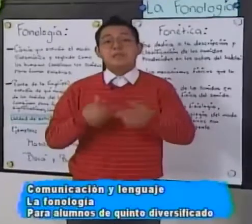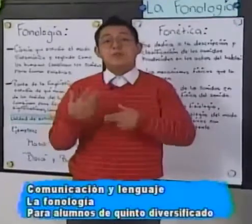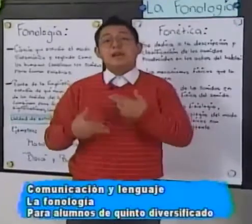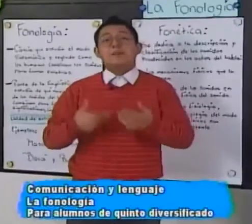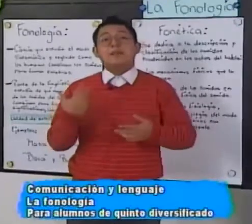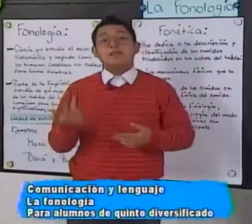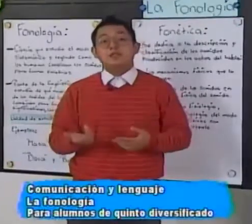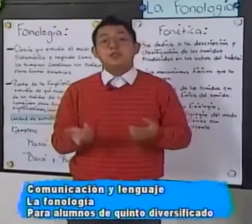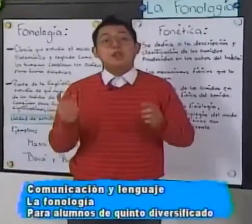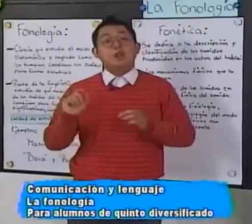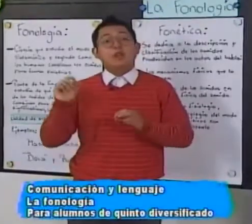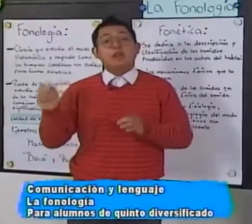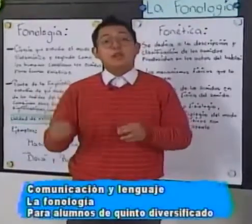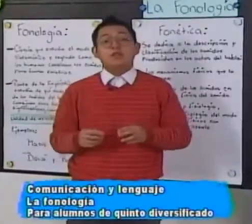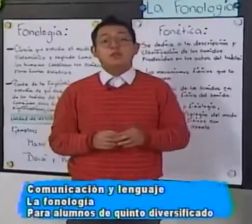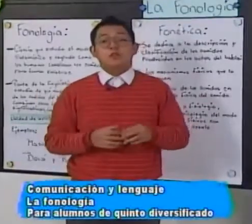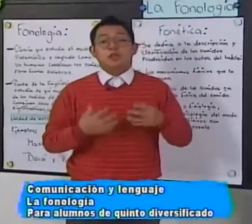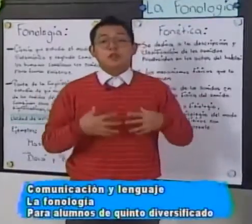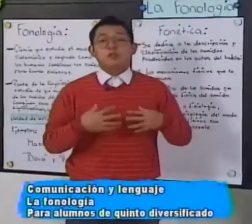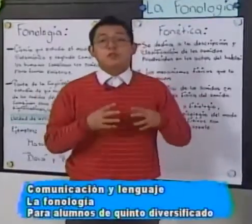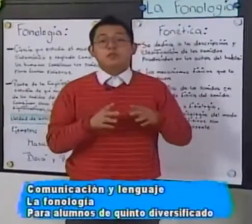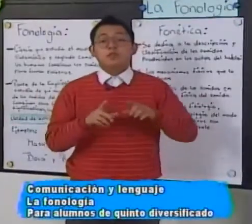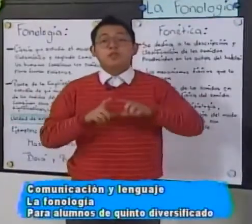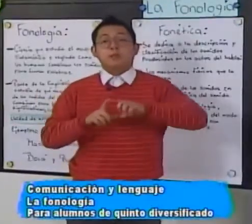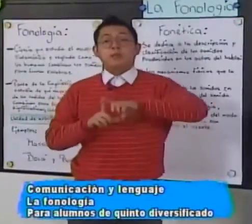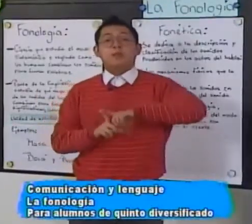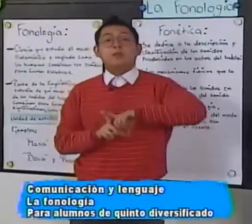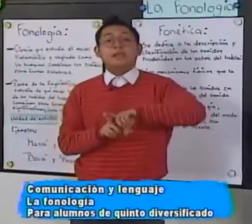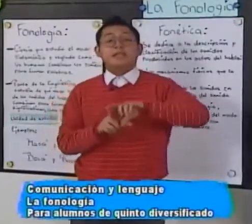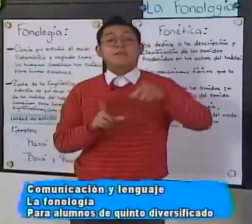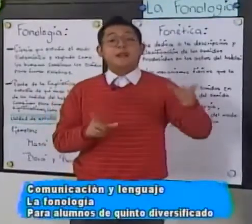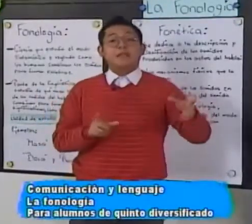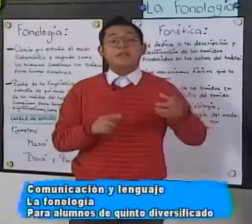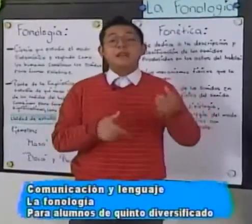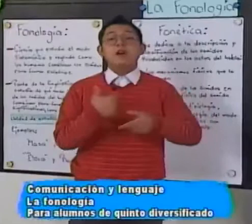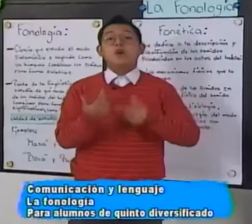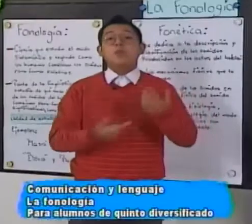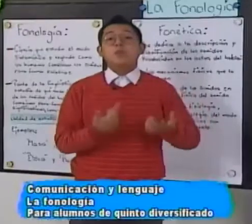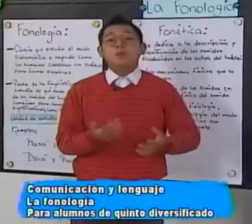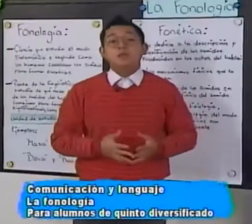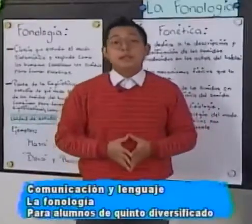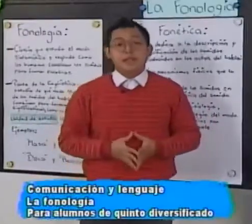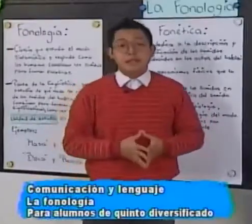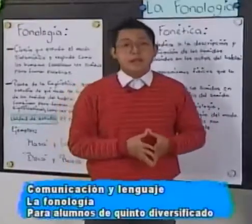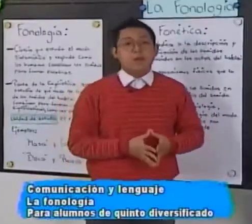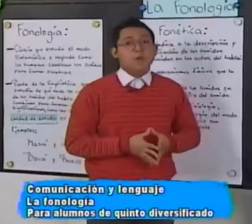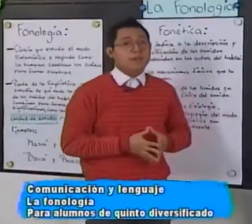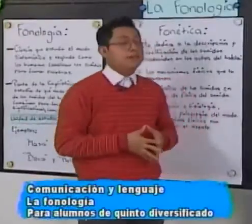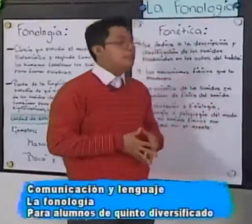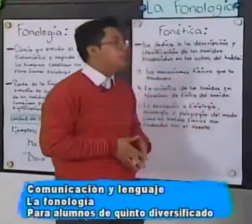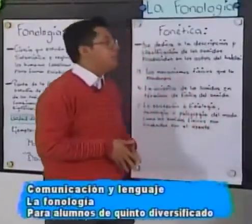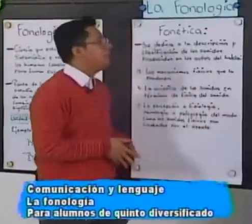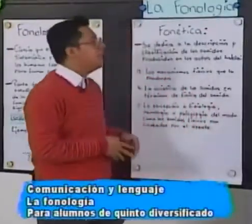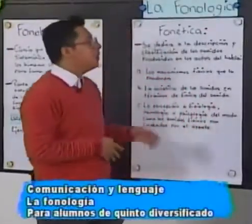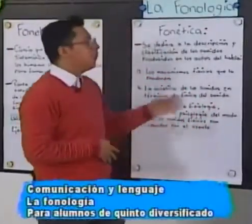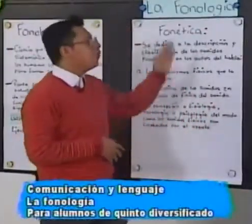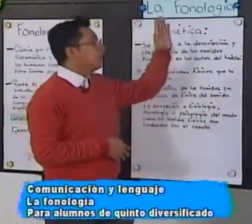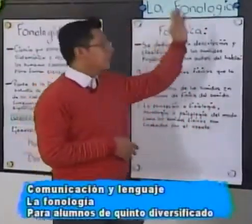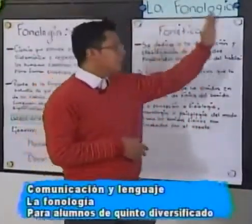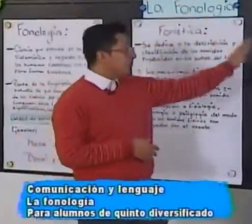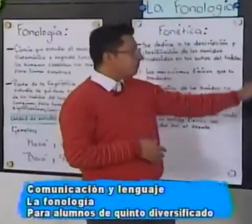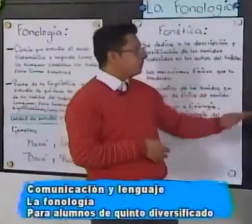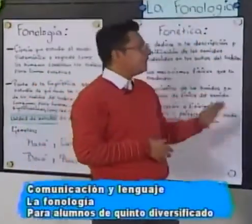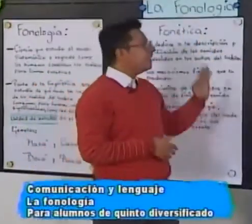solamente hacen una repetición de lo que ellos escuchan, no como nosotros que podemos realizar frases o podemos realizar conversaciones. Por